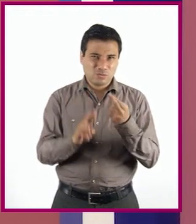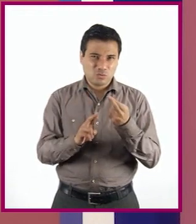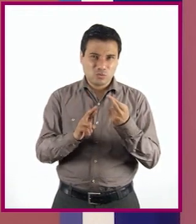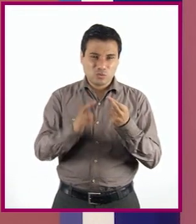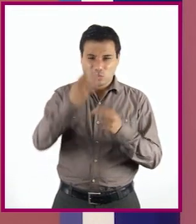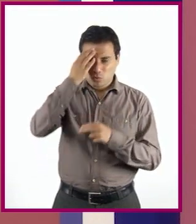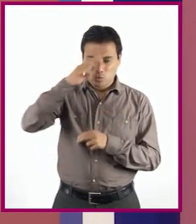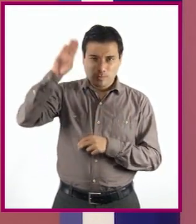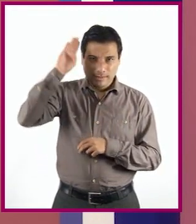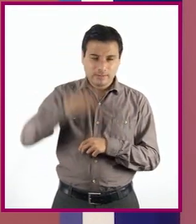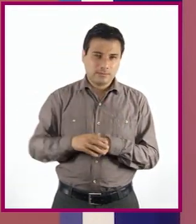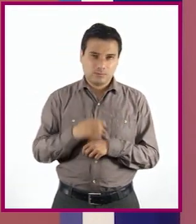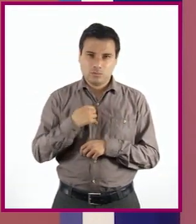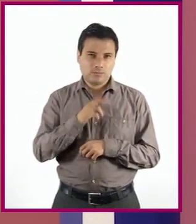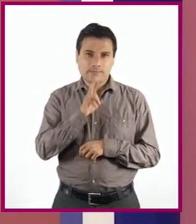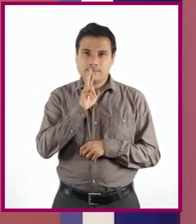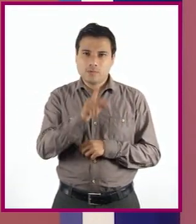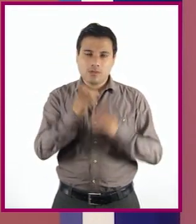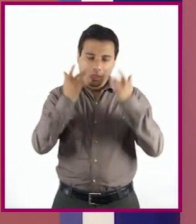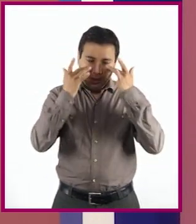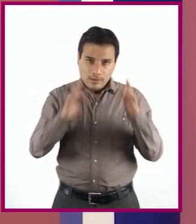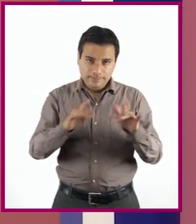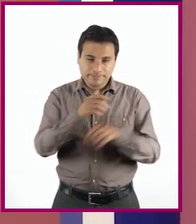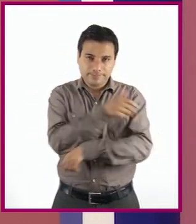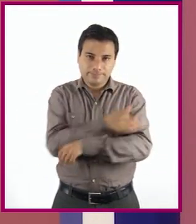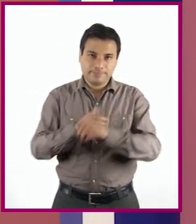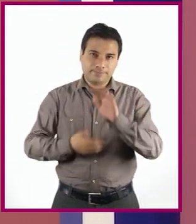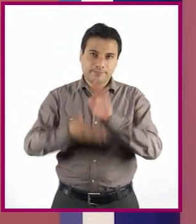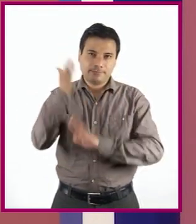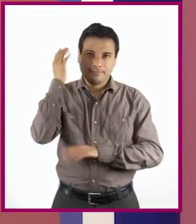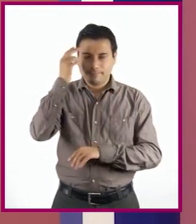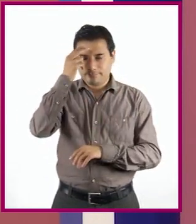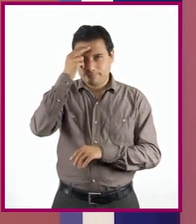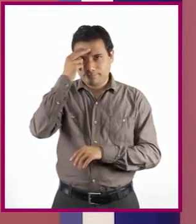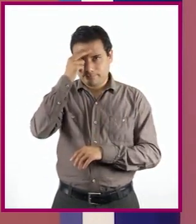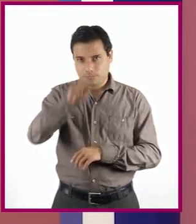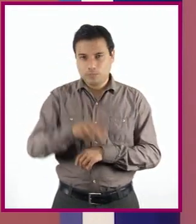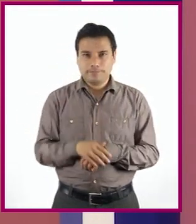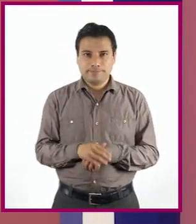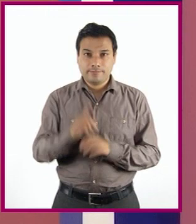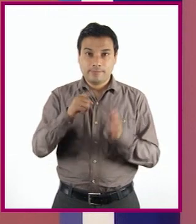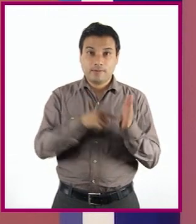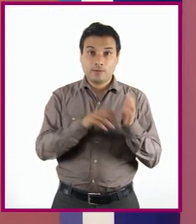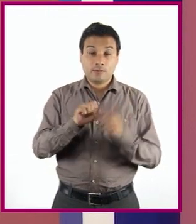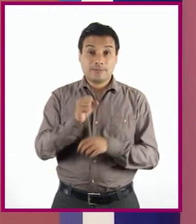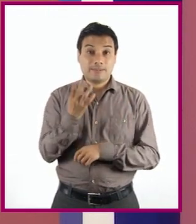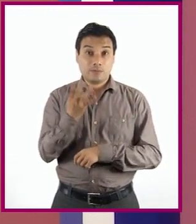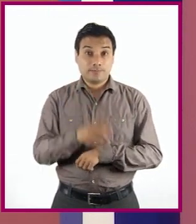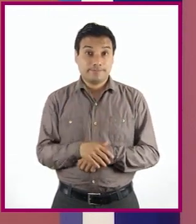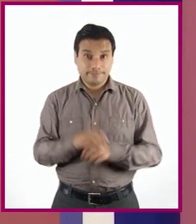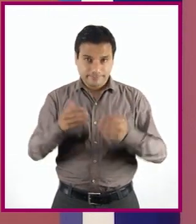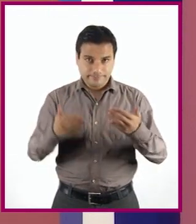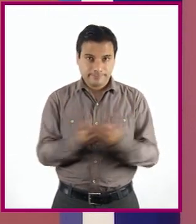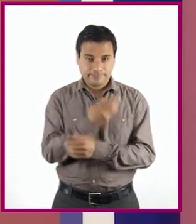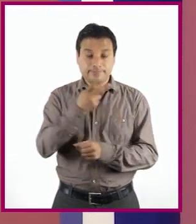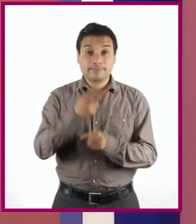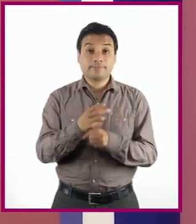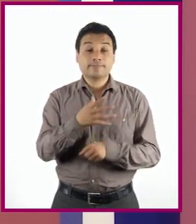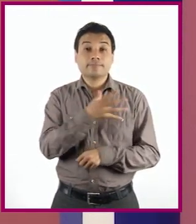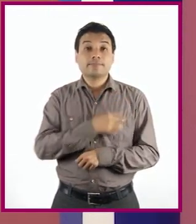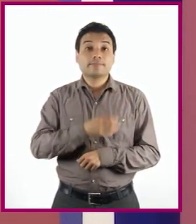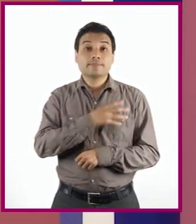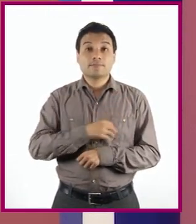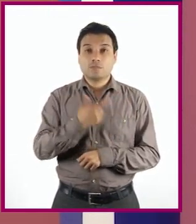me hicieron desistir y preferí partir con mi familia a México. En 1964 nació mi segundo hijo,